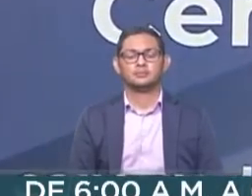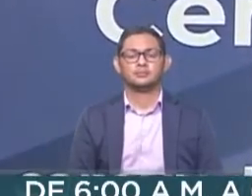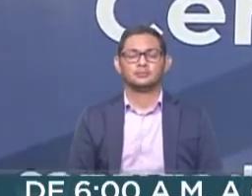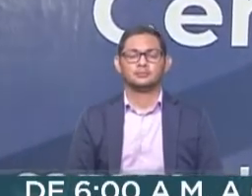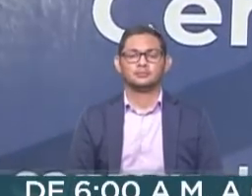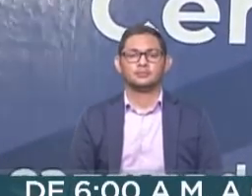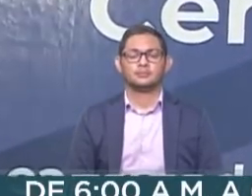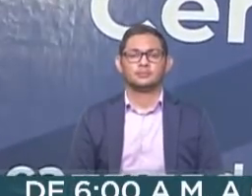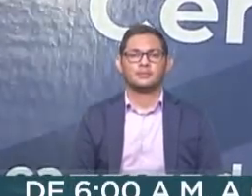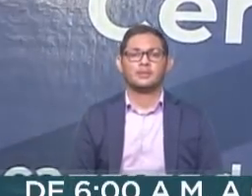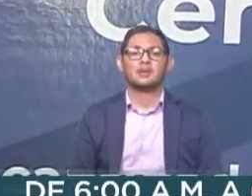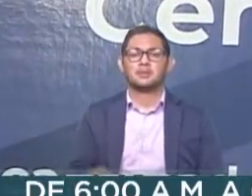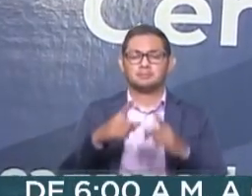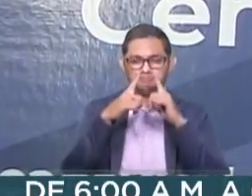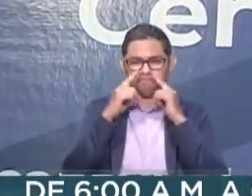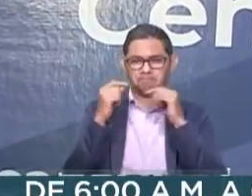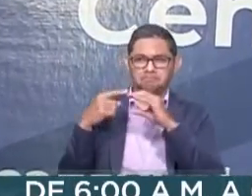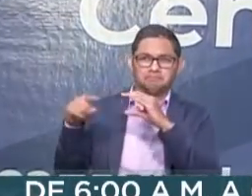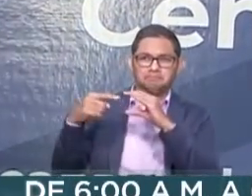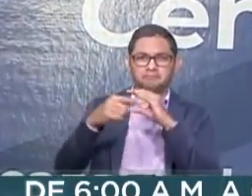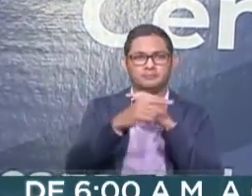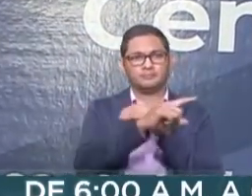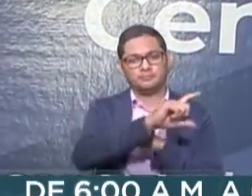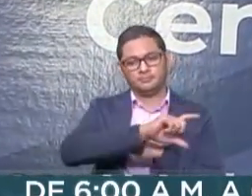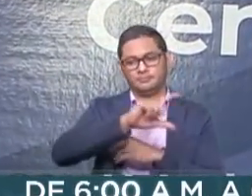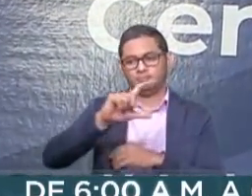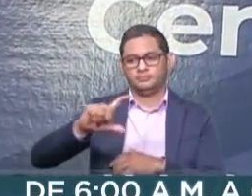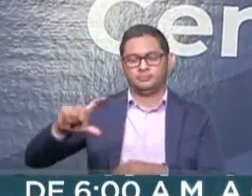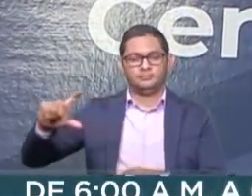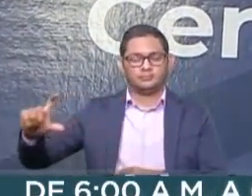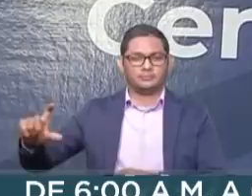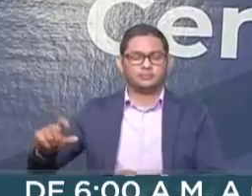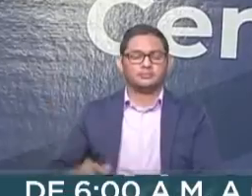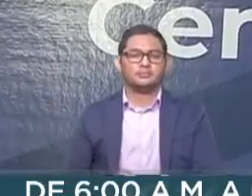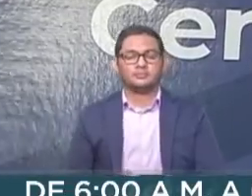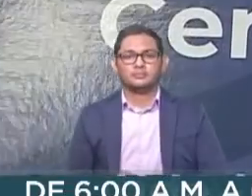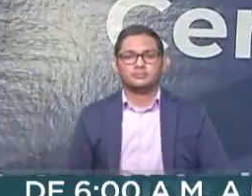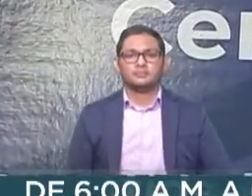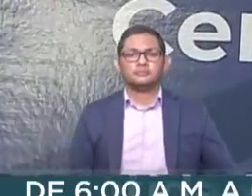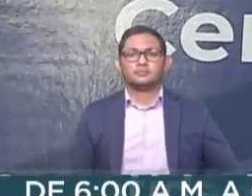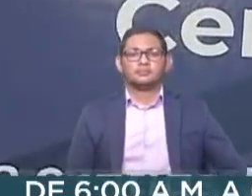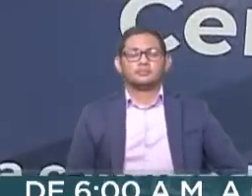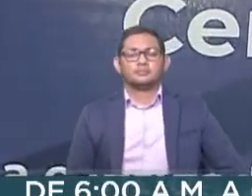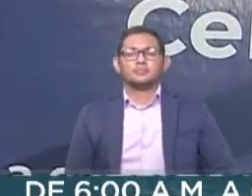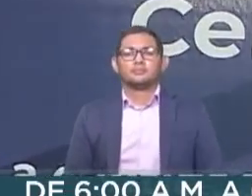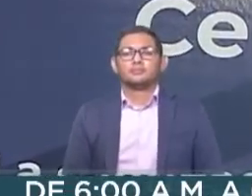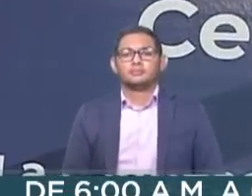salud de la capital, interior de la República y el distrito de San Miguelito.